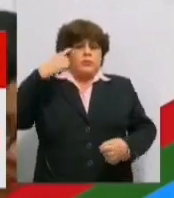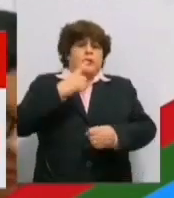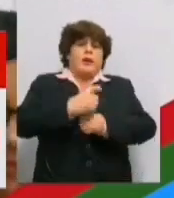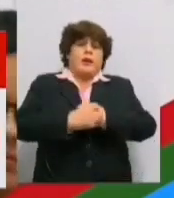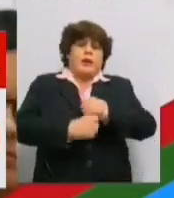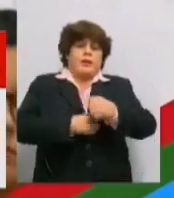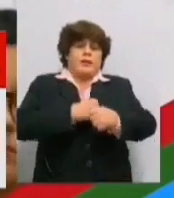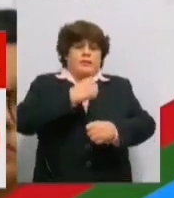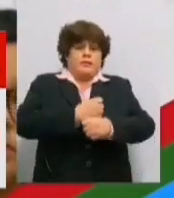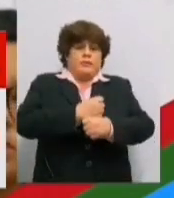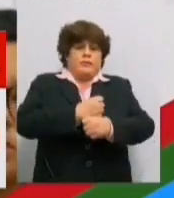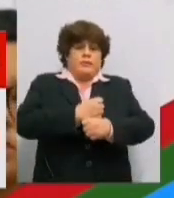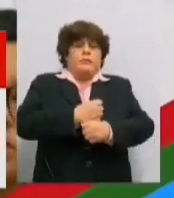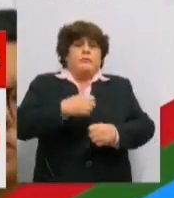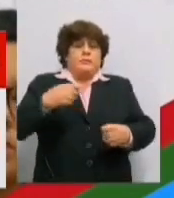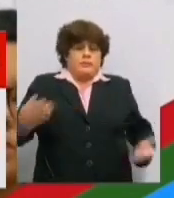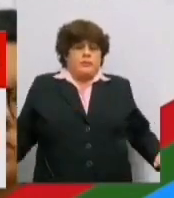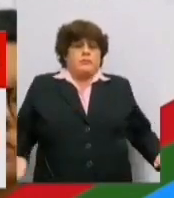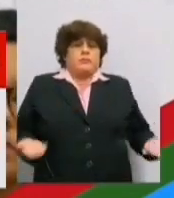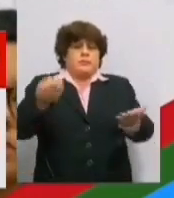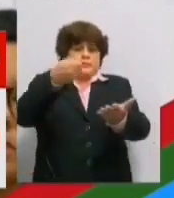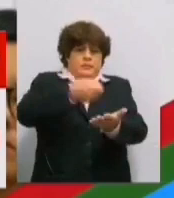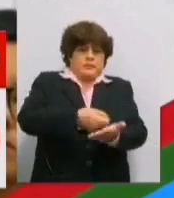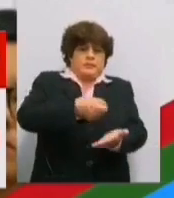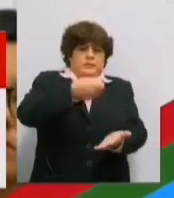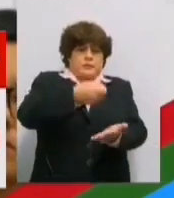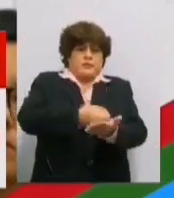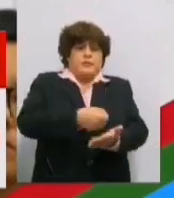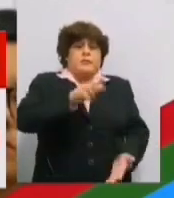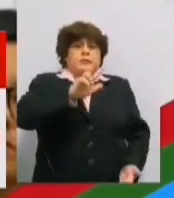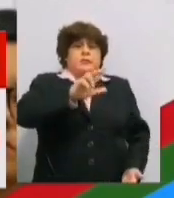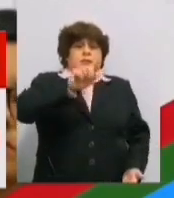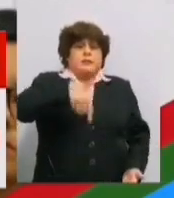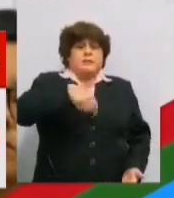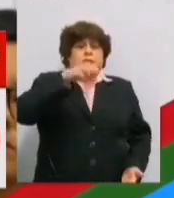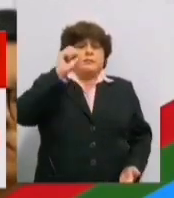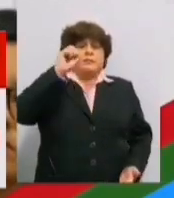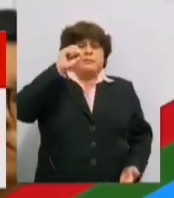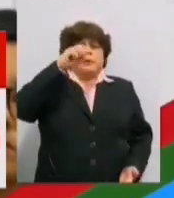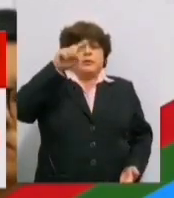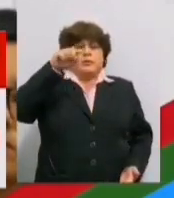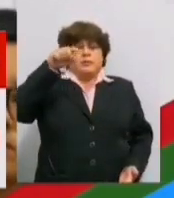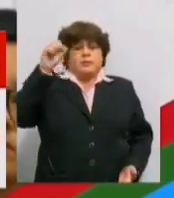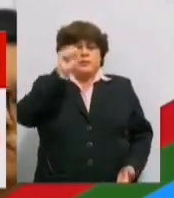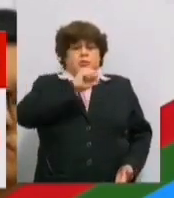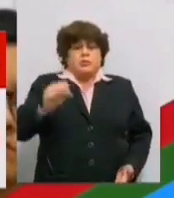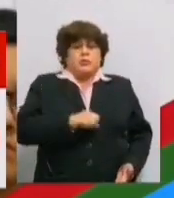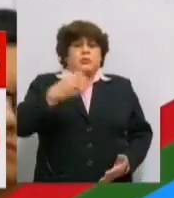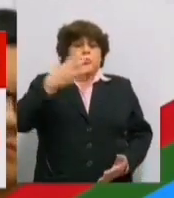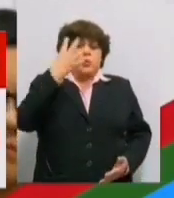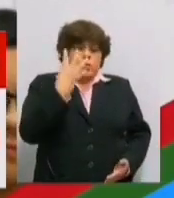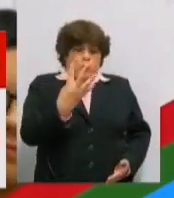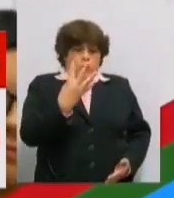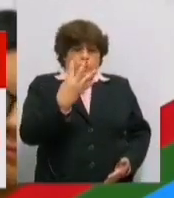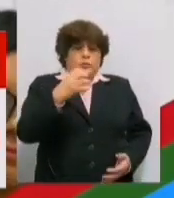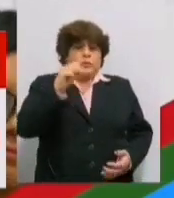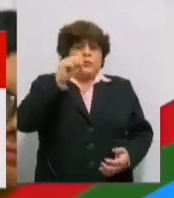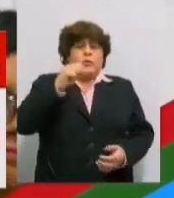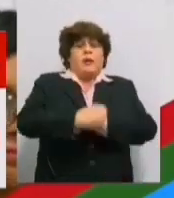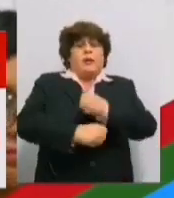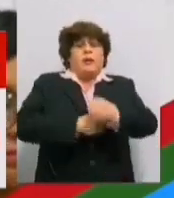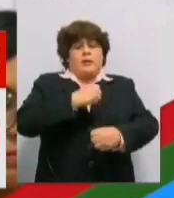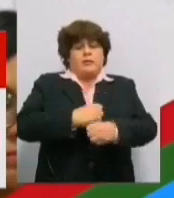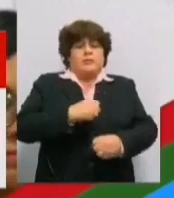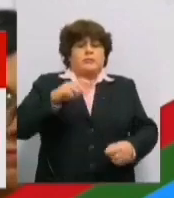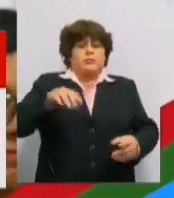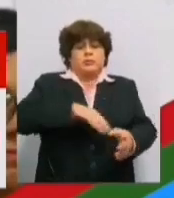año vamos a invertir 3000 millones de soles en cuatro años vamos a